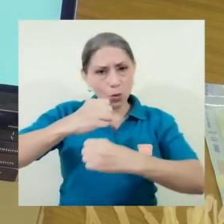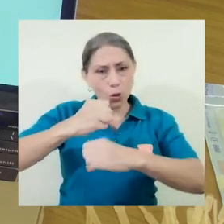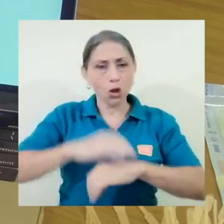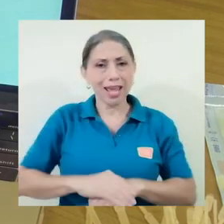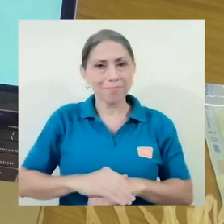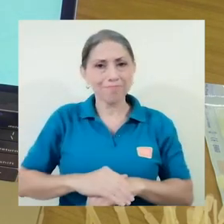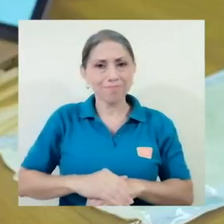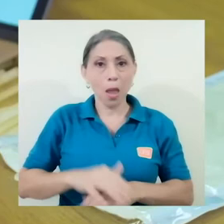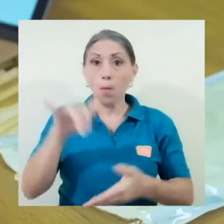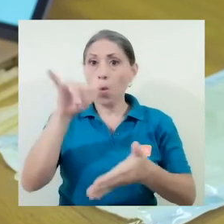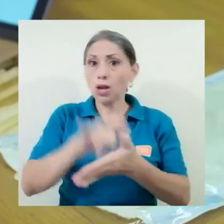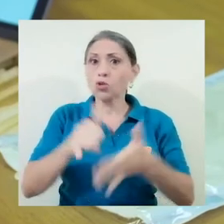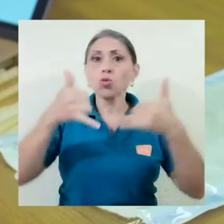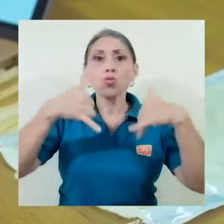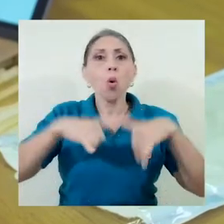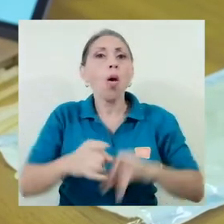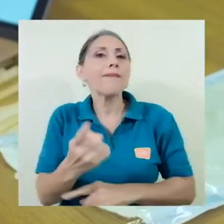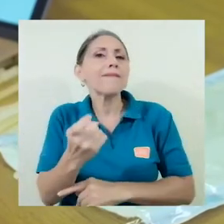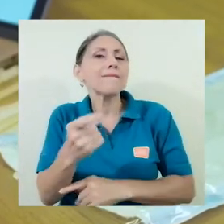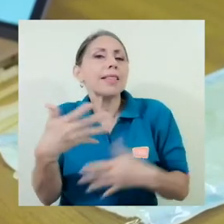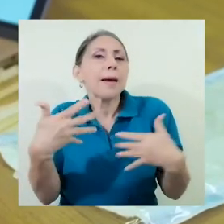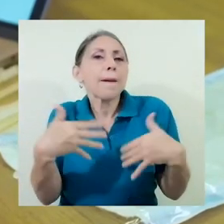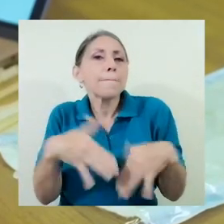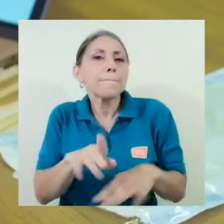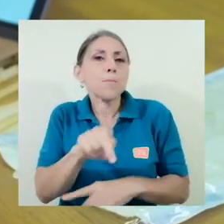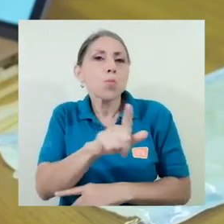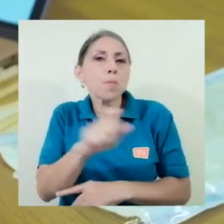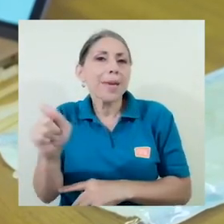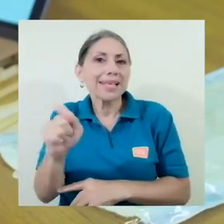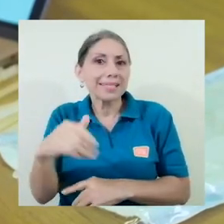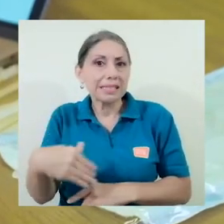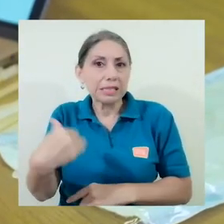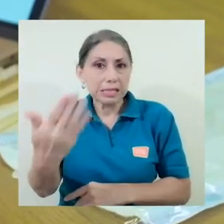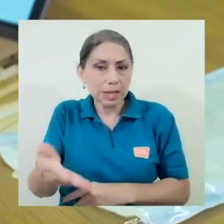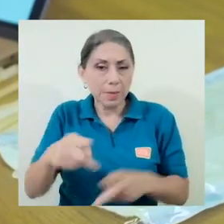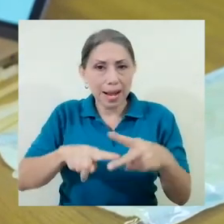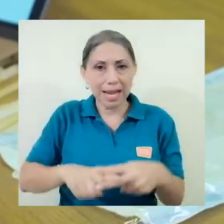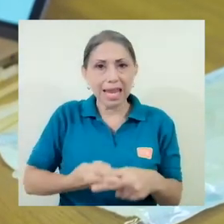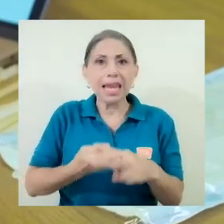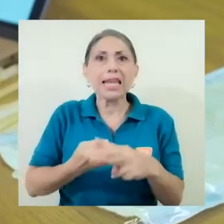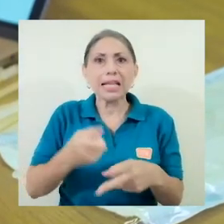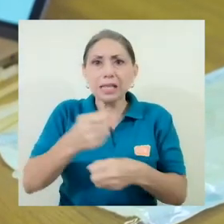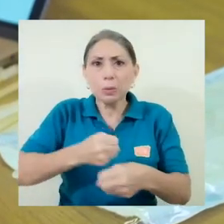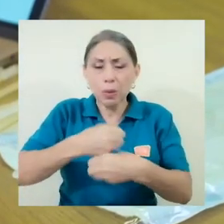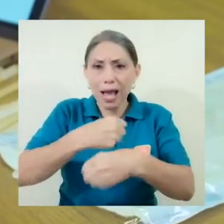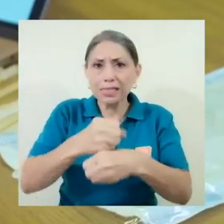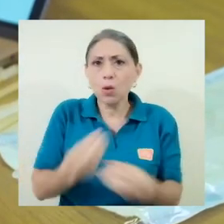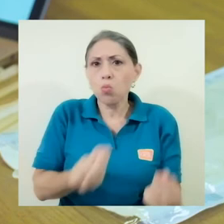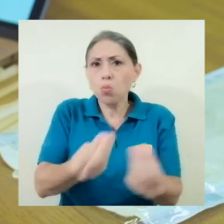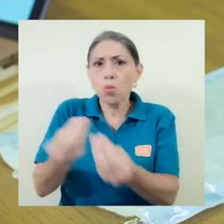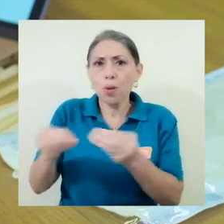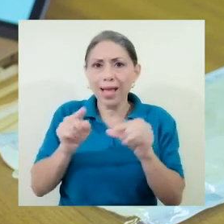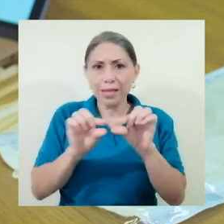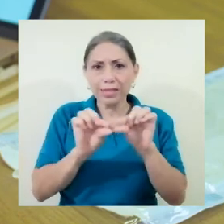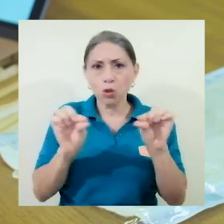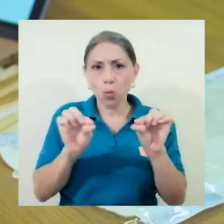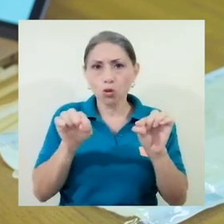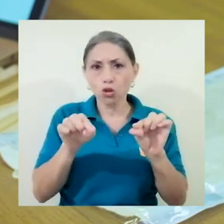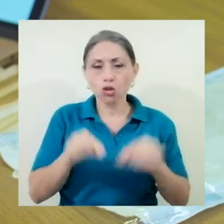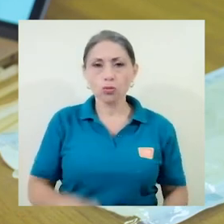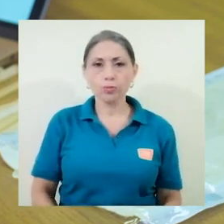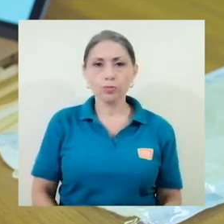de microbiología por lo que todavía resta al menos un mes más para que inicie la producción masiva de estos